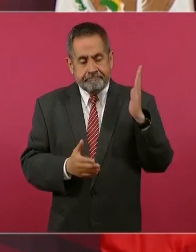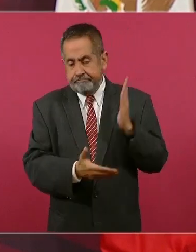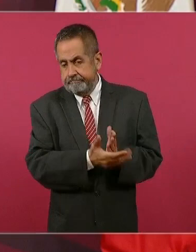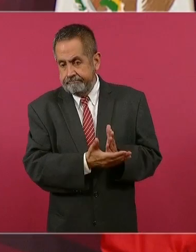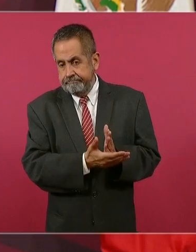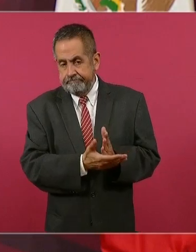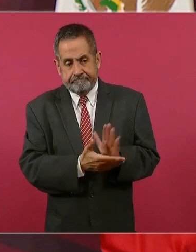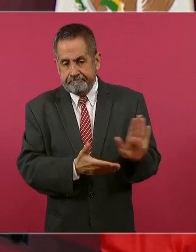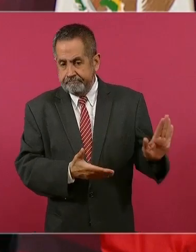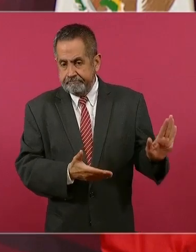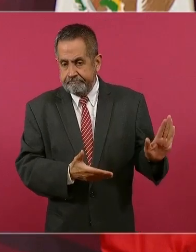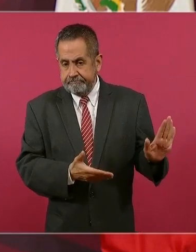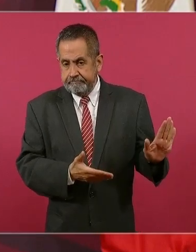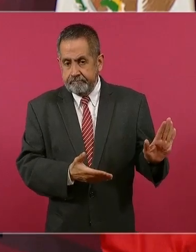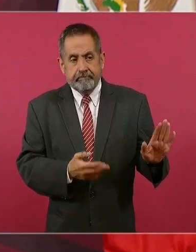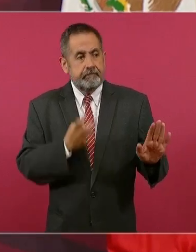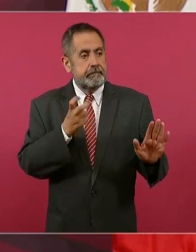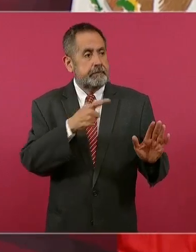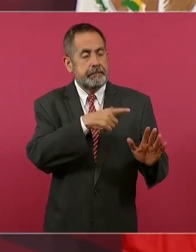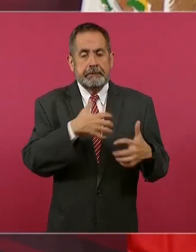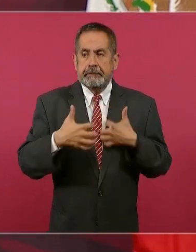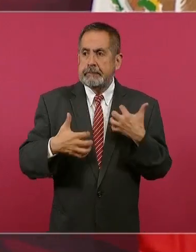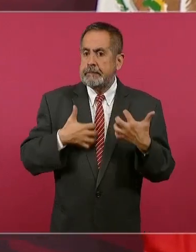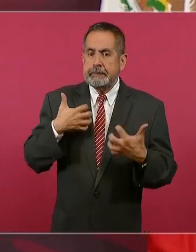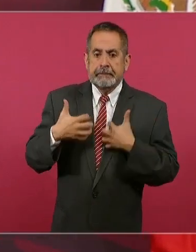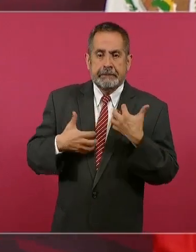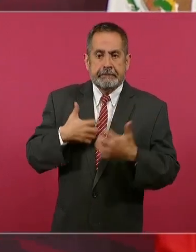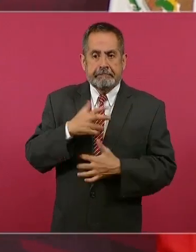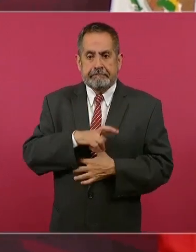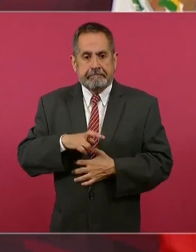Entonces eso los altera.